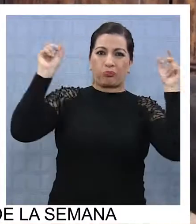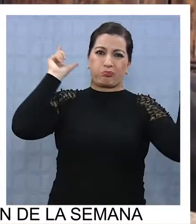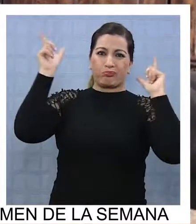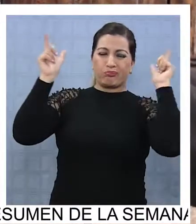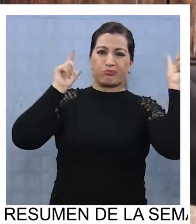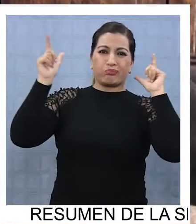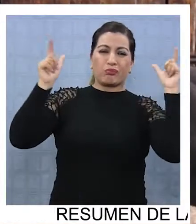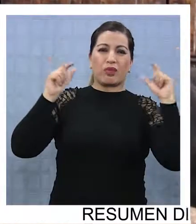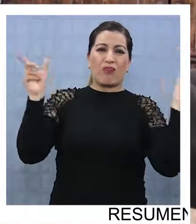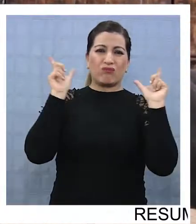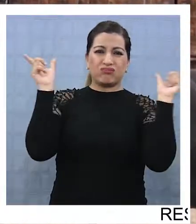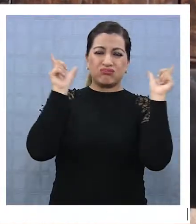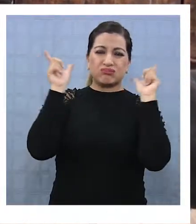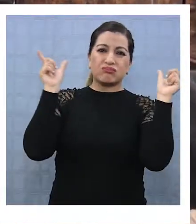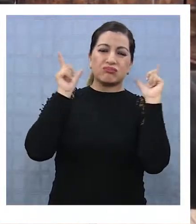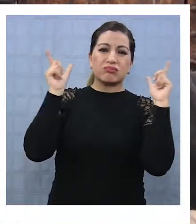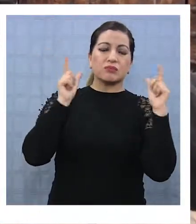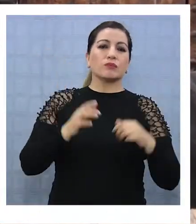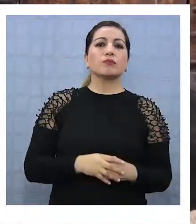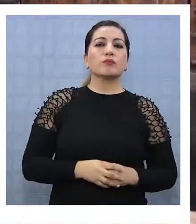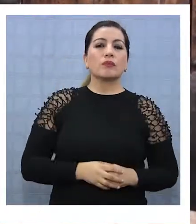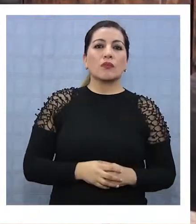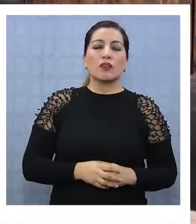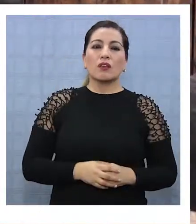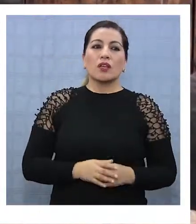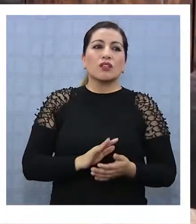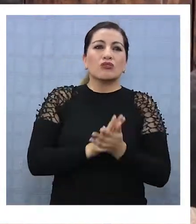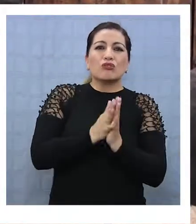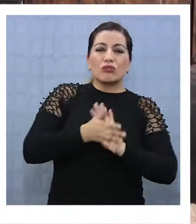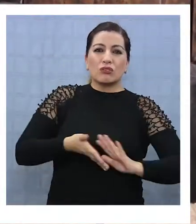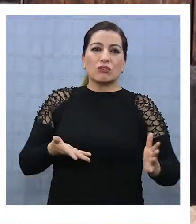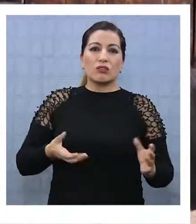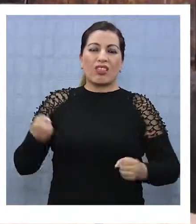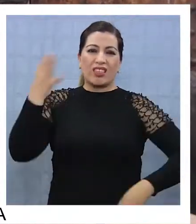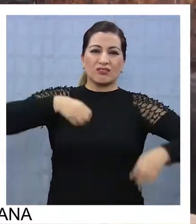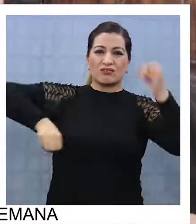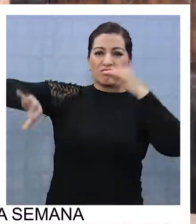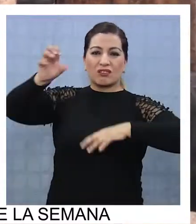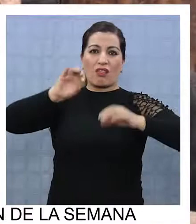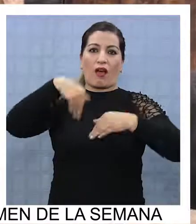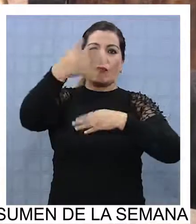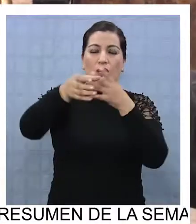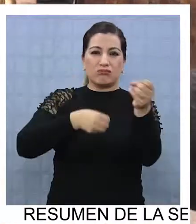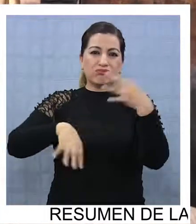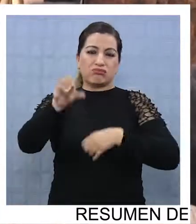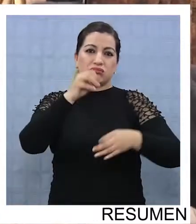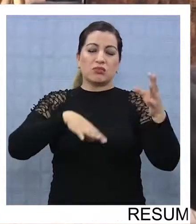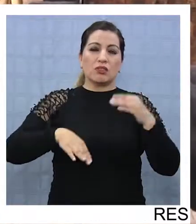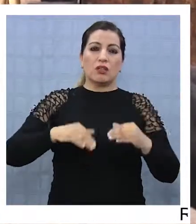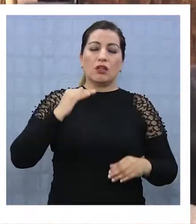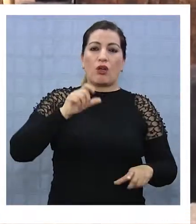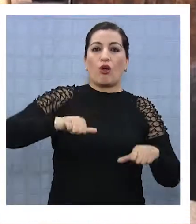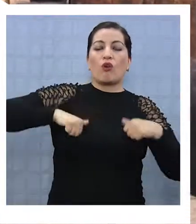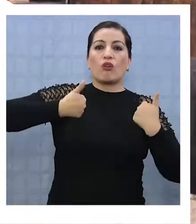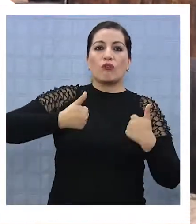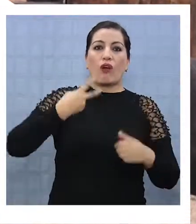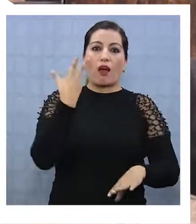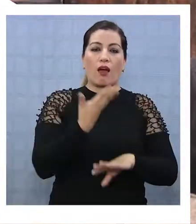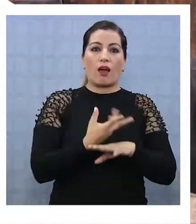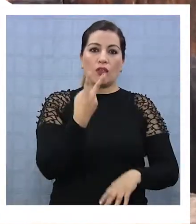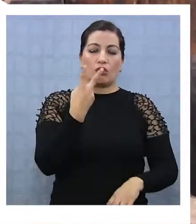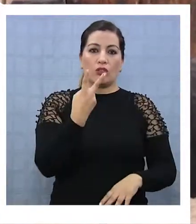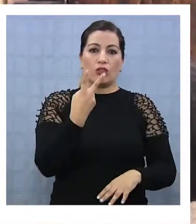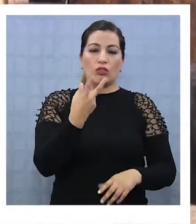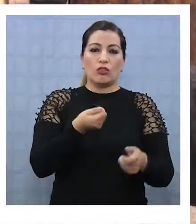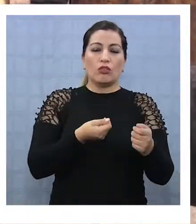una tremenda disco que hacen, puro abulla, puro cabrerío. Dejan todo esto en medio de desorden acá afuera porque los chicos como